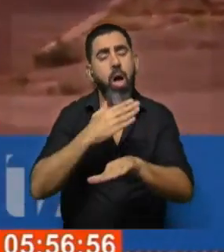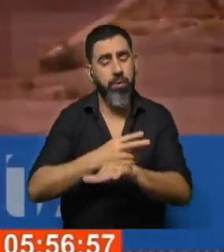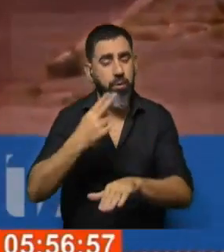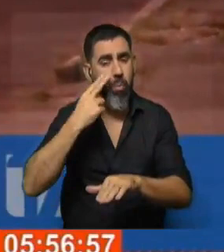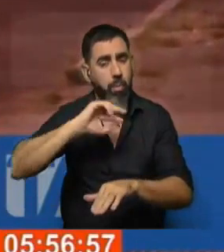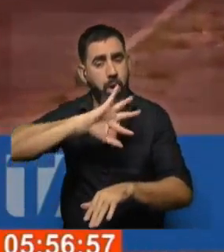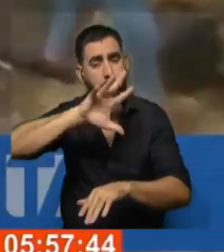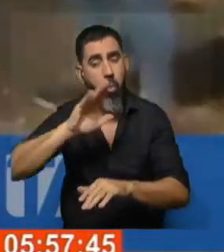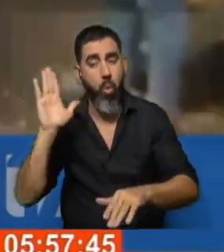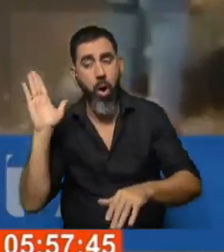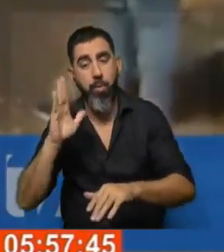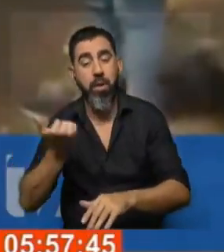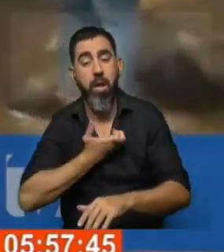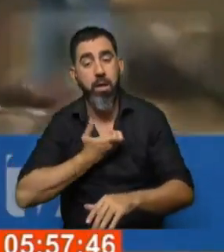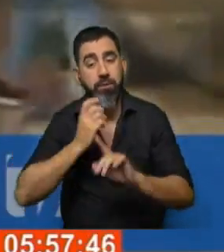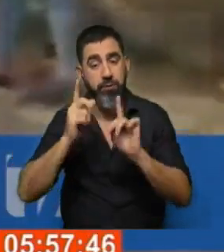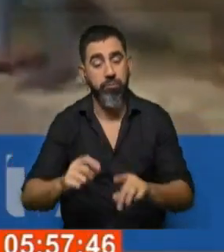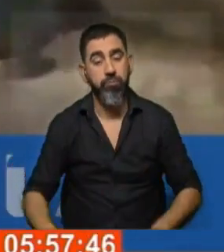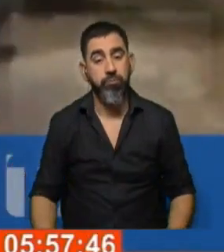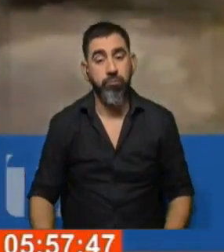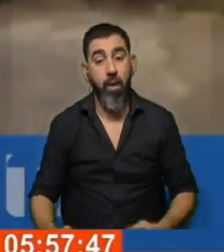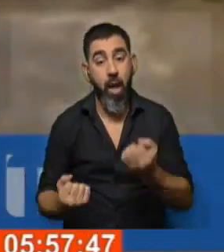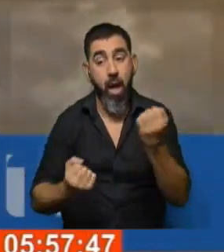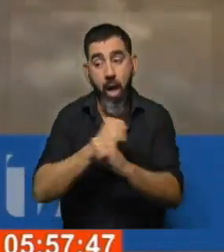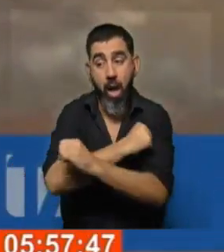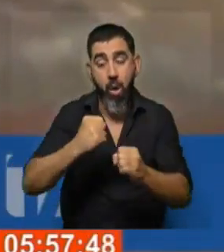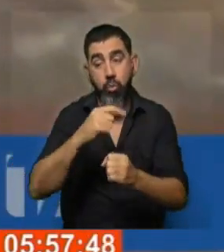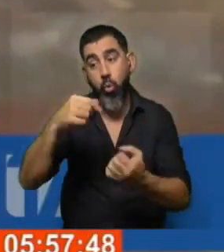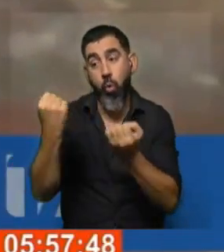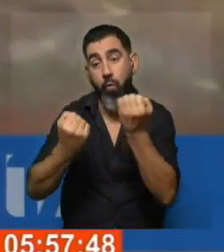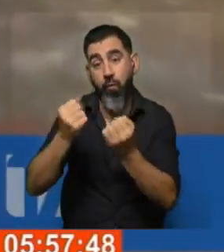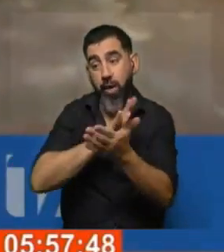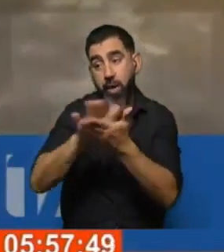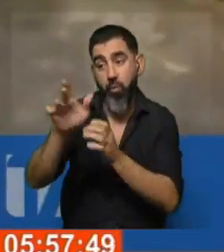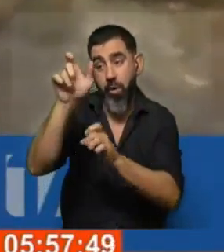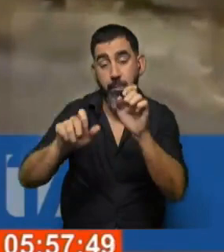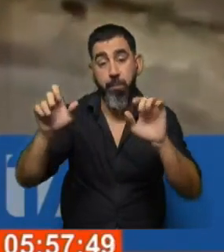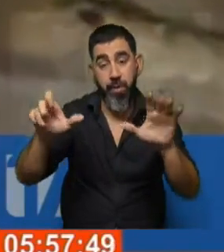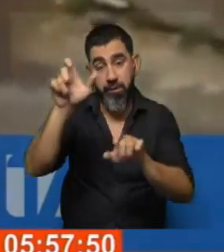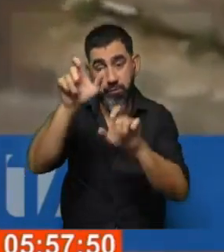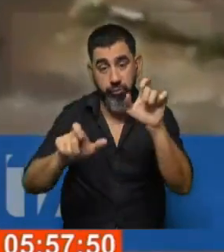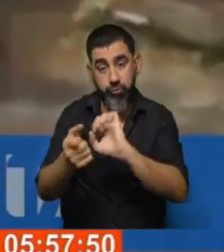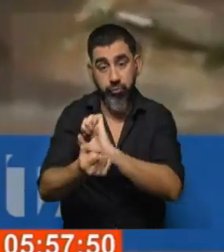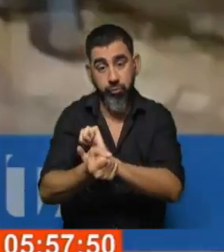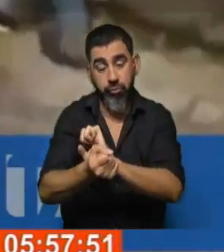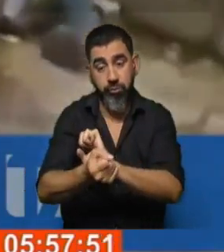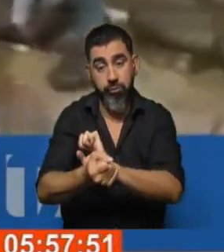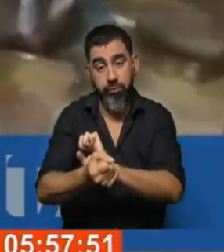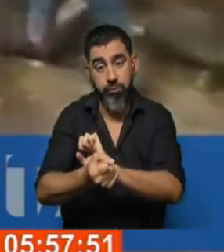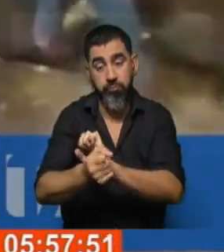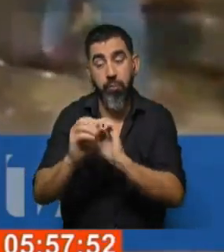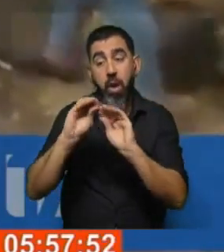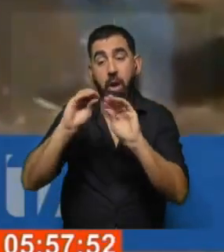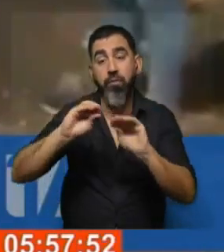por robo extorsión y asesinato tanto el auto que estalló como el vehículo donde se trasladaban las seis personas detenidas habían sido